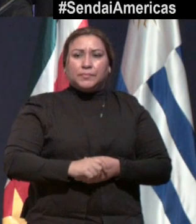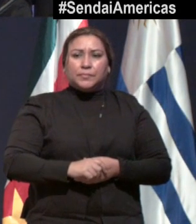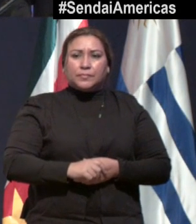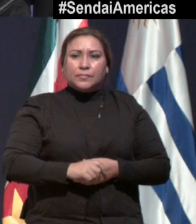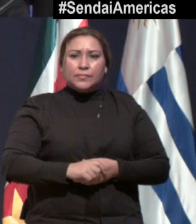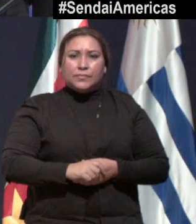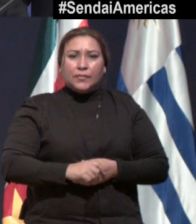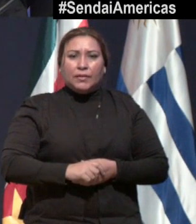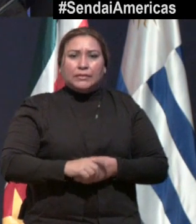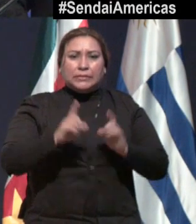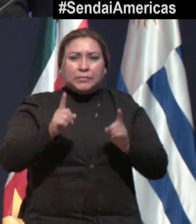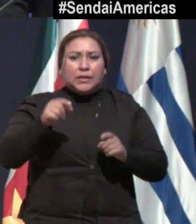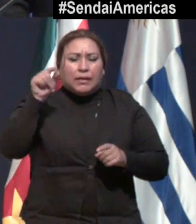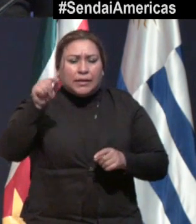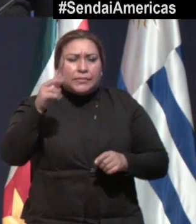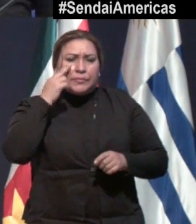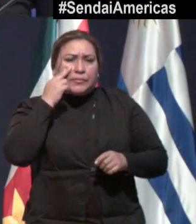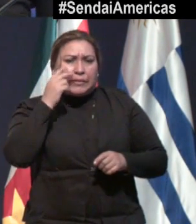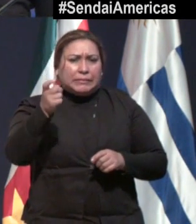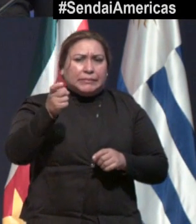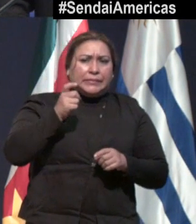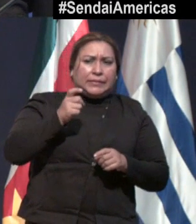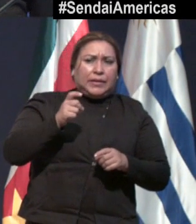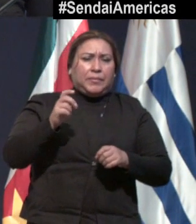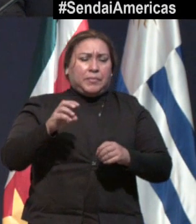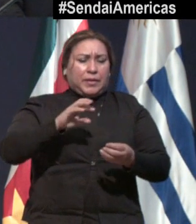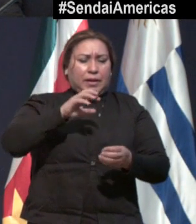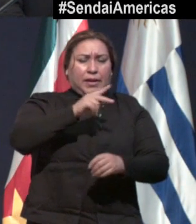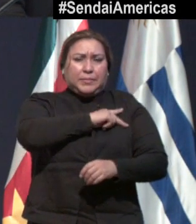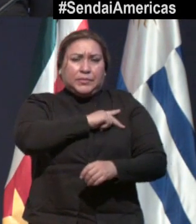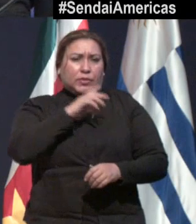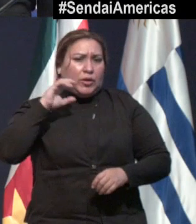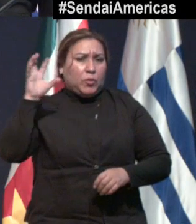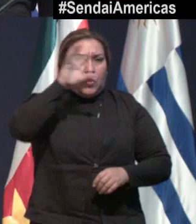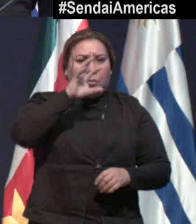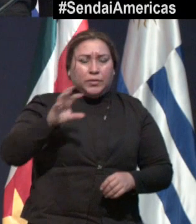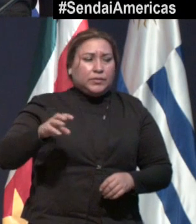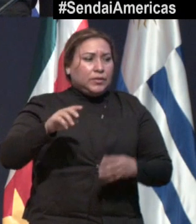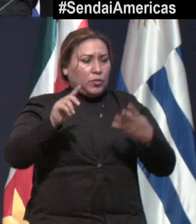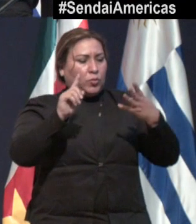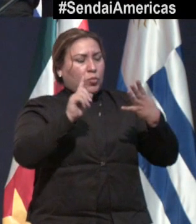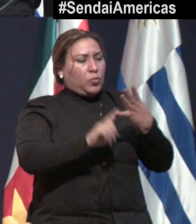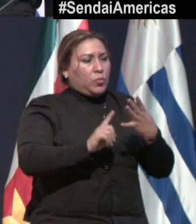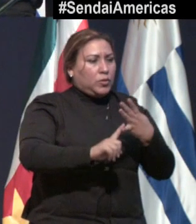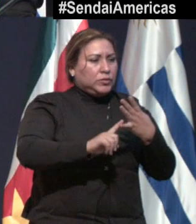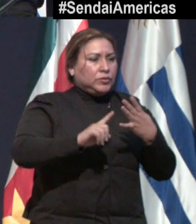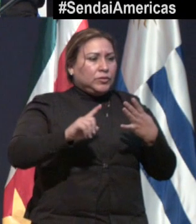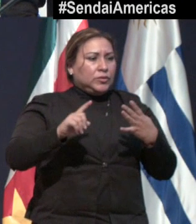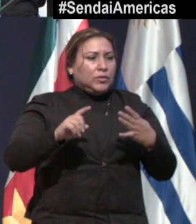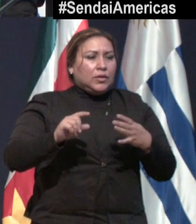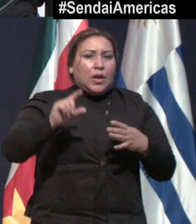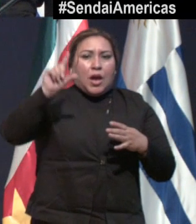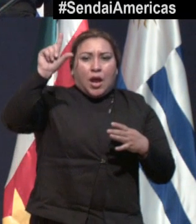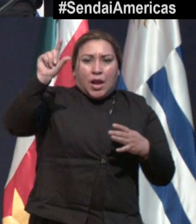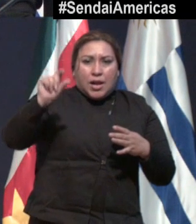clave para la economía y el bienestar de los países. Y finalmente, el panel 4 de esa sesión, que tratará sobre la reducción